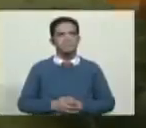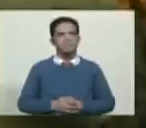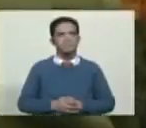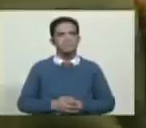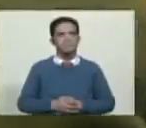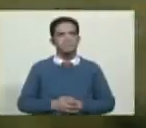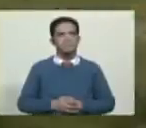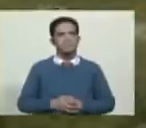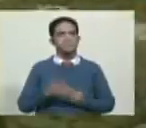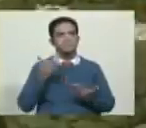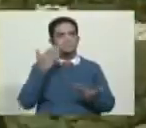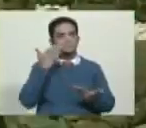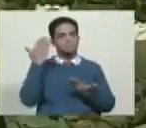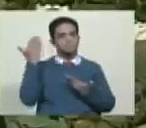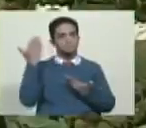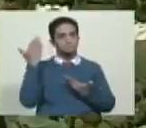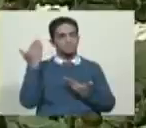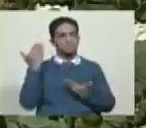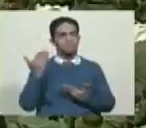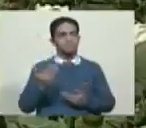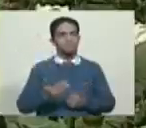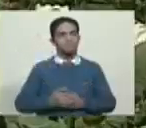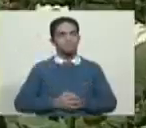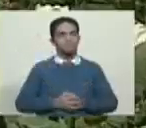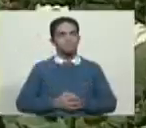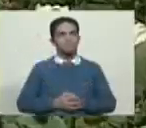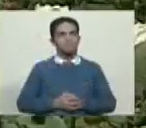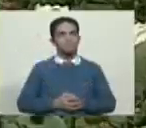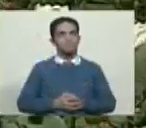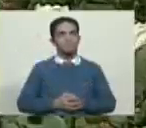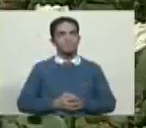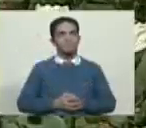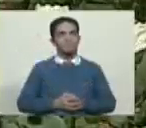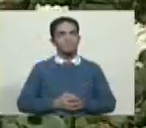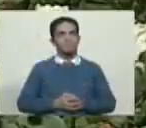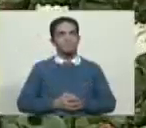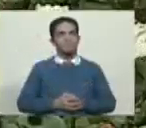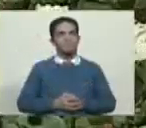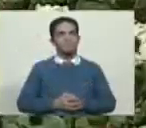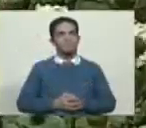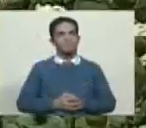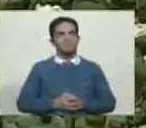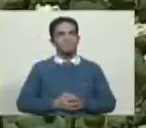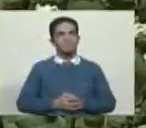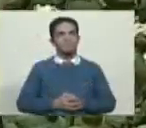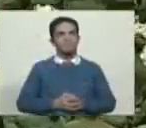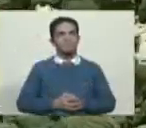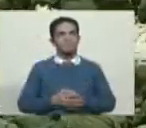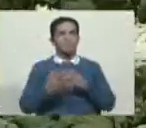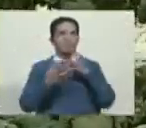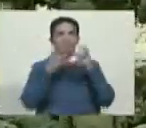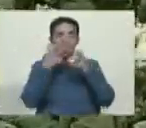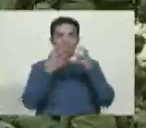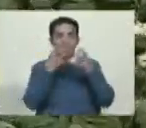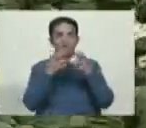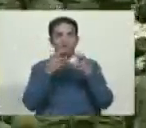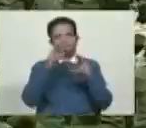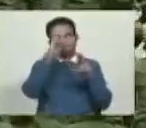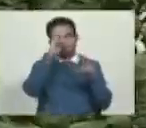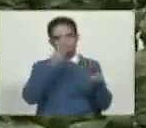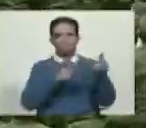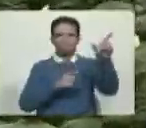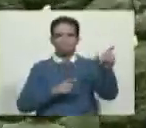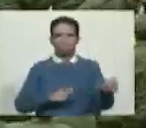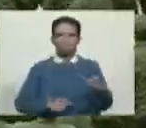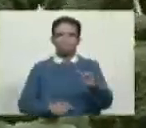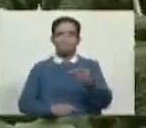Bien, parte del mensaje y del grito de consignas, ovaciones hacia el comandante en jefe de la Fuerza Armada Nacional